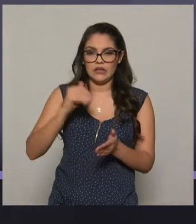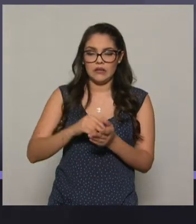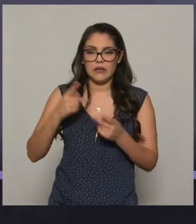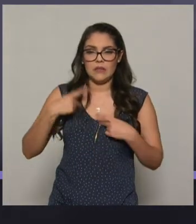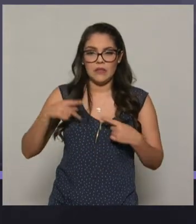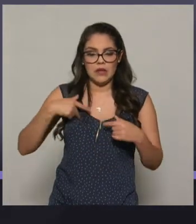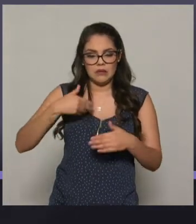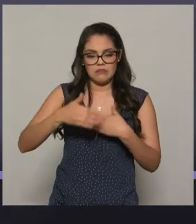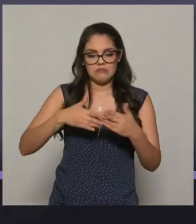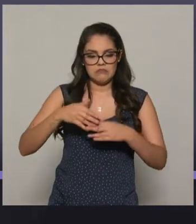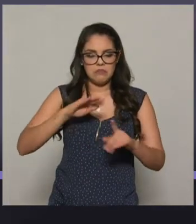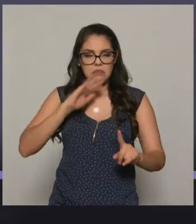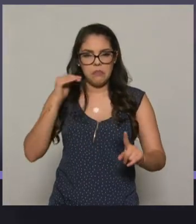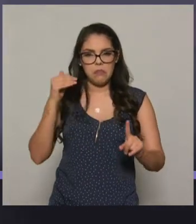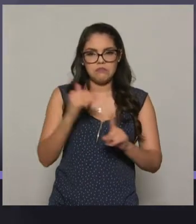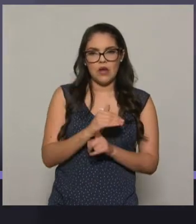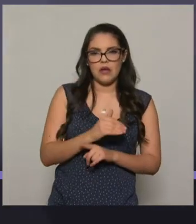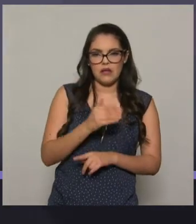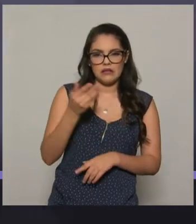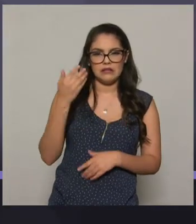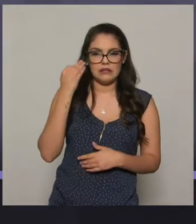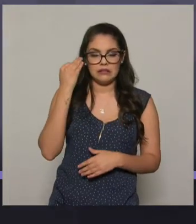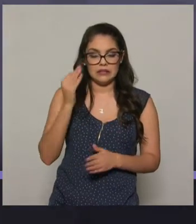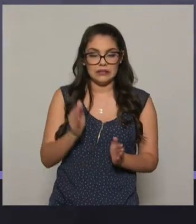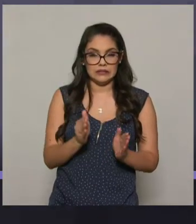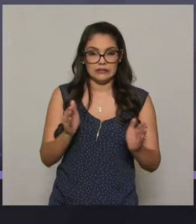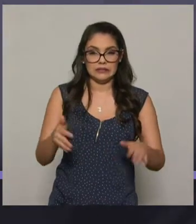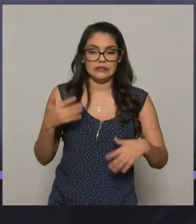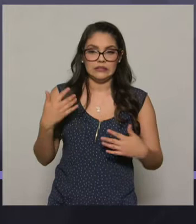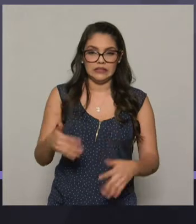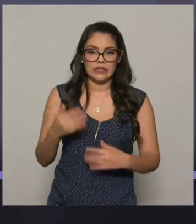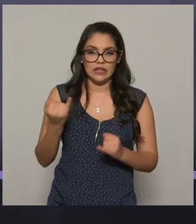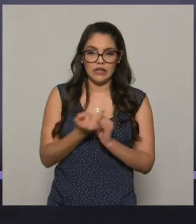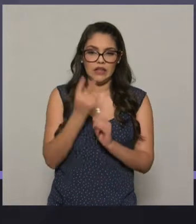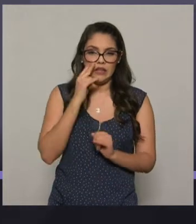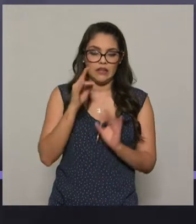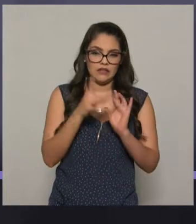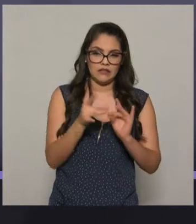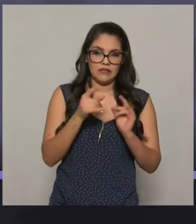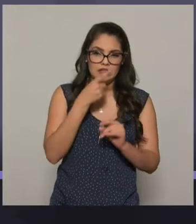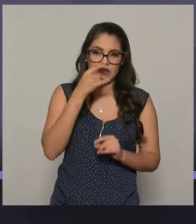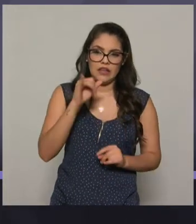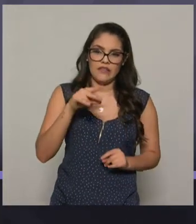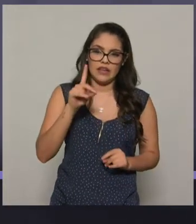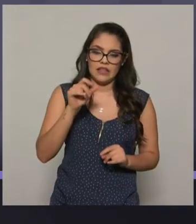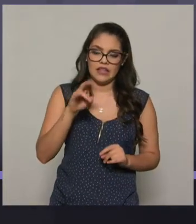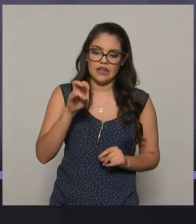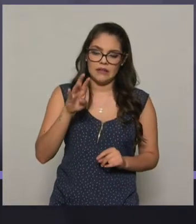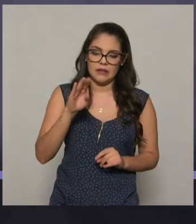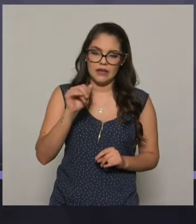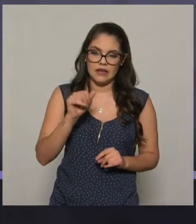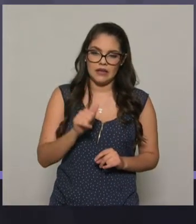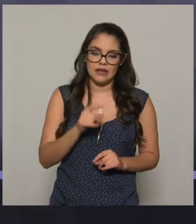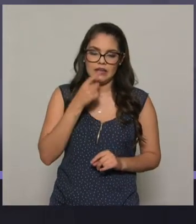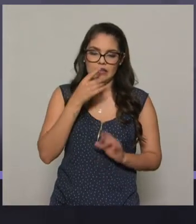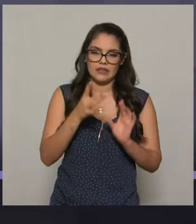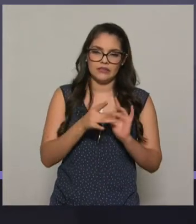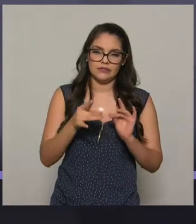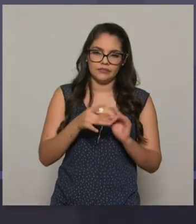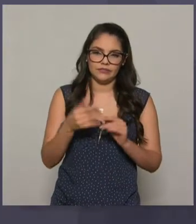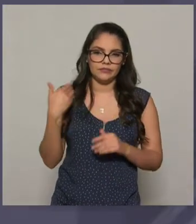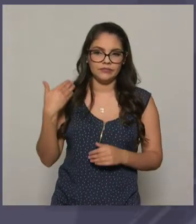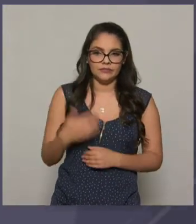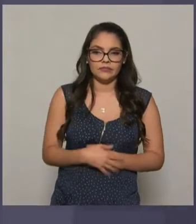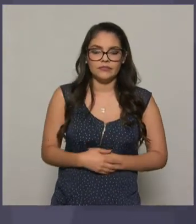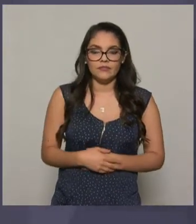atropellados en este corto periodo de tiempo que nos revela lo que también comentó Fernanda Rivera, la directora general de Vialidad.